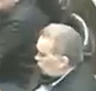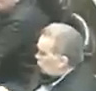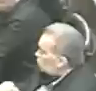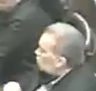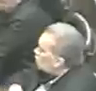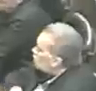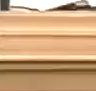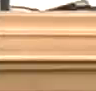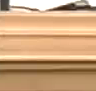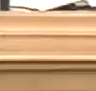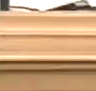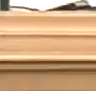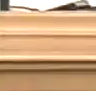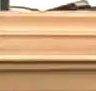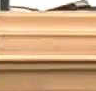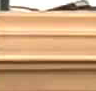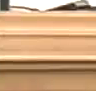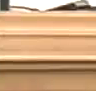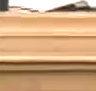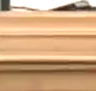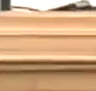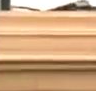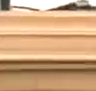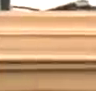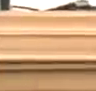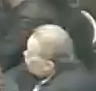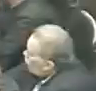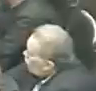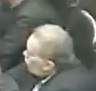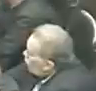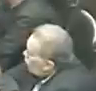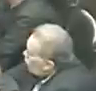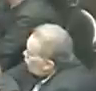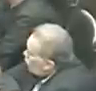Ciudadana secretaria, sírvase, por favor, dar lectura al proyecto de acuerdo.